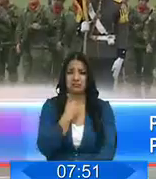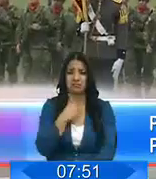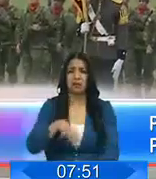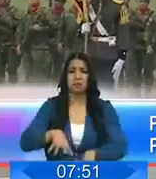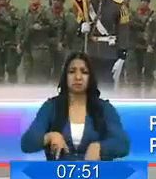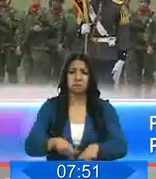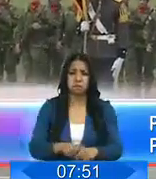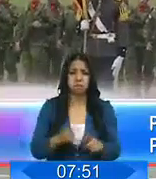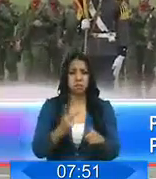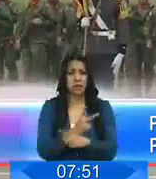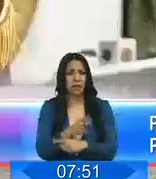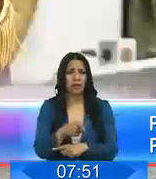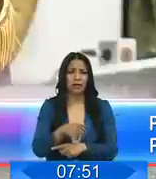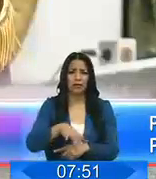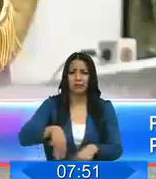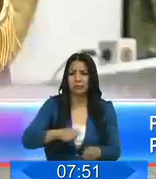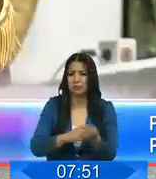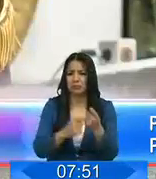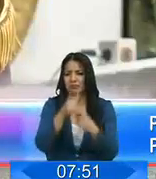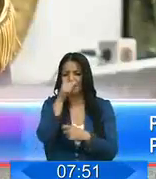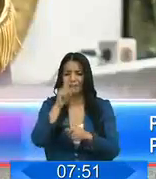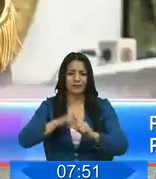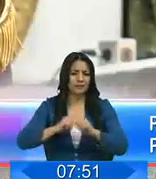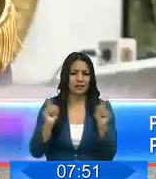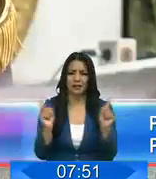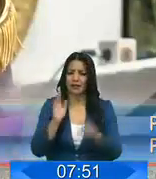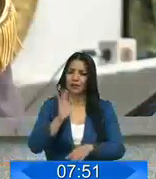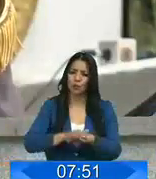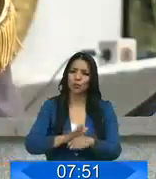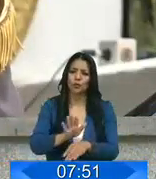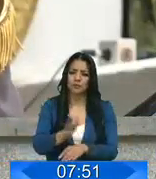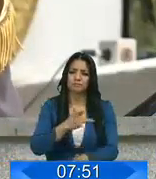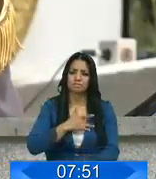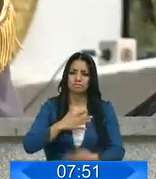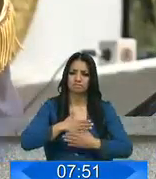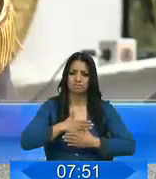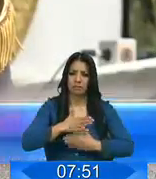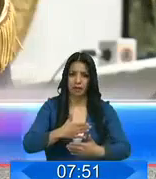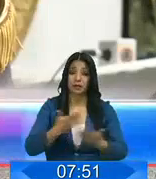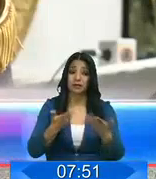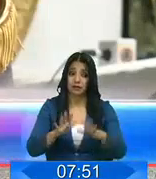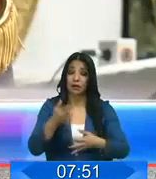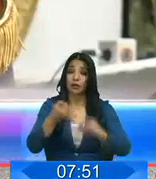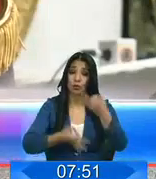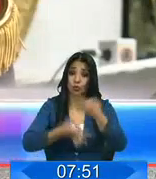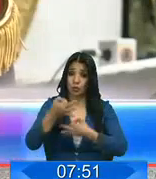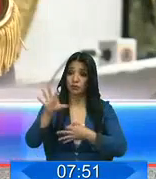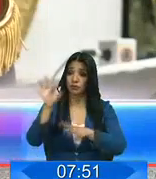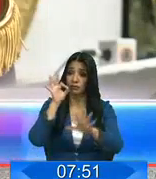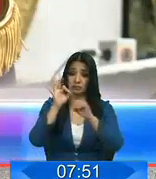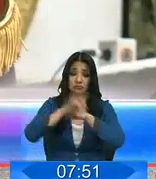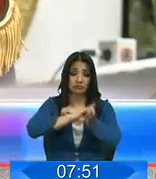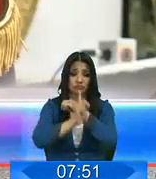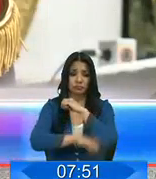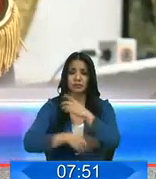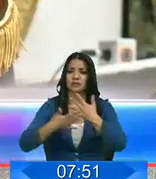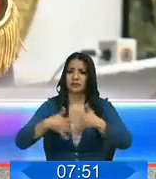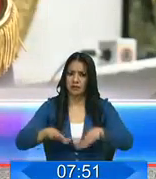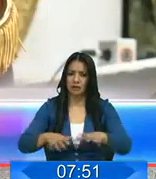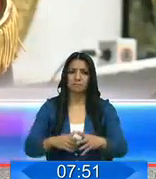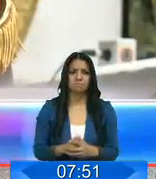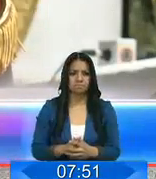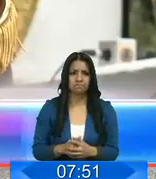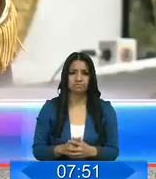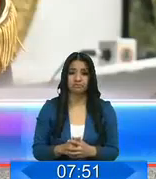del crimen organizado. Ciertas personas ya identificadas por la justicia, con intereses distintos a los del